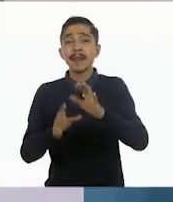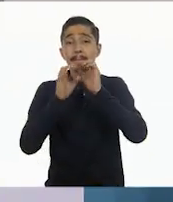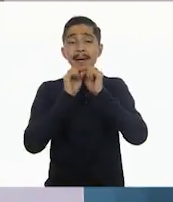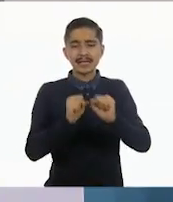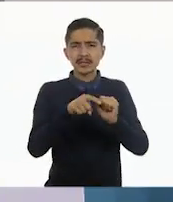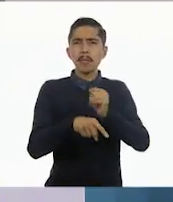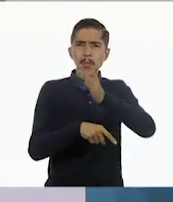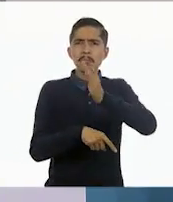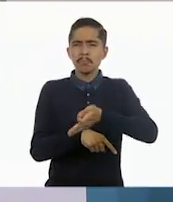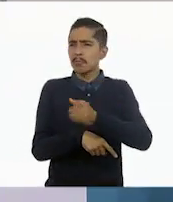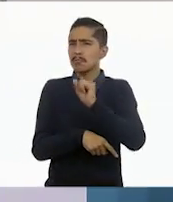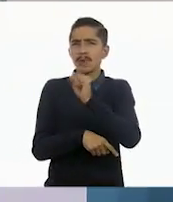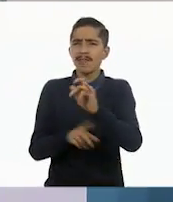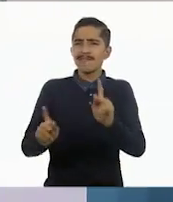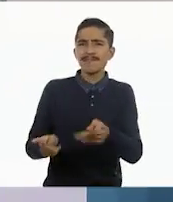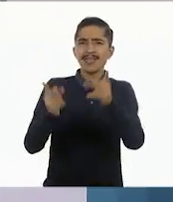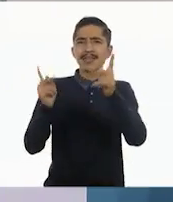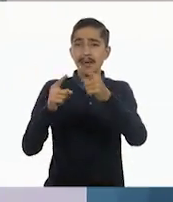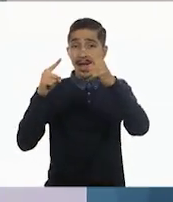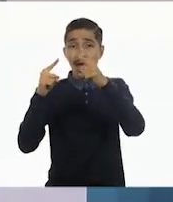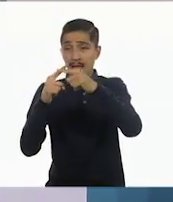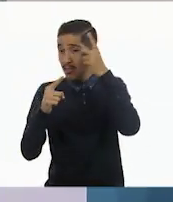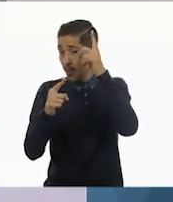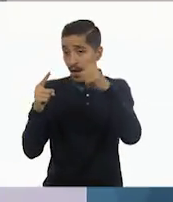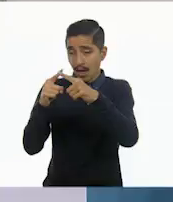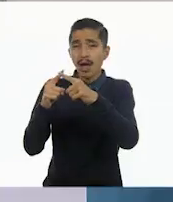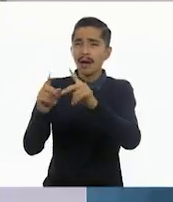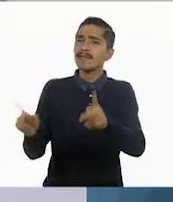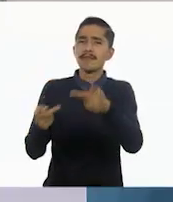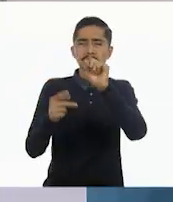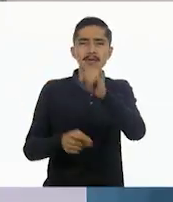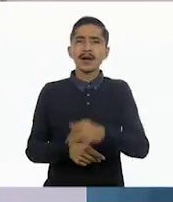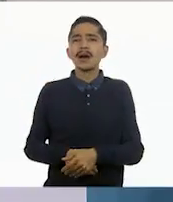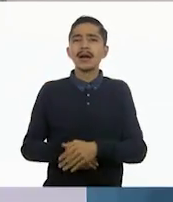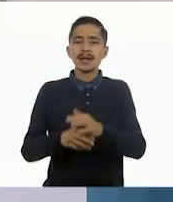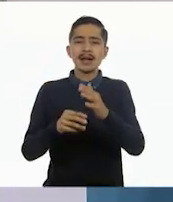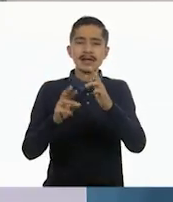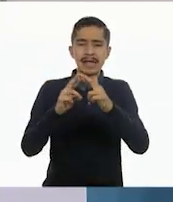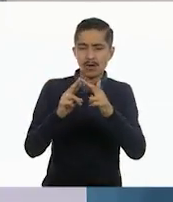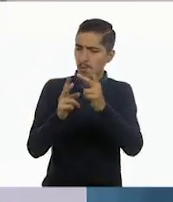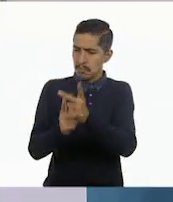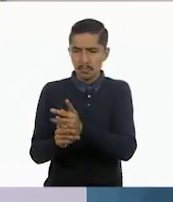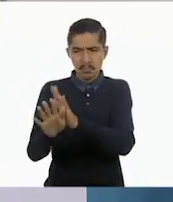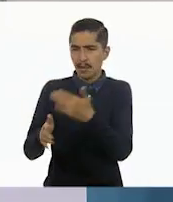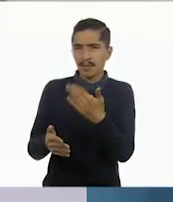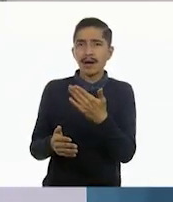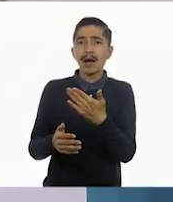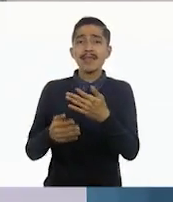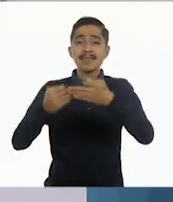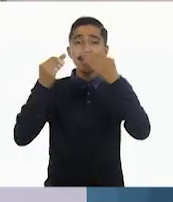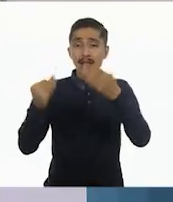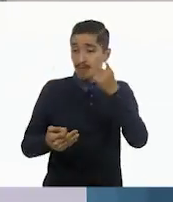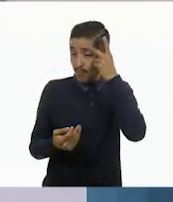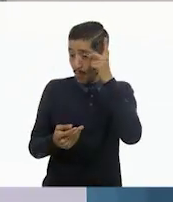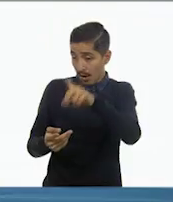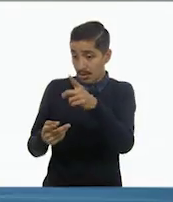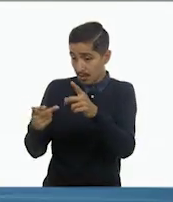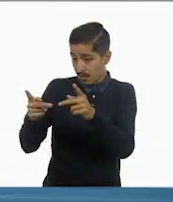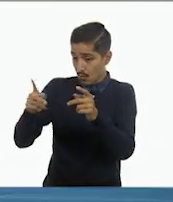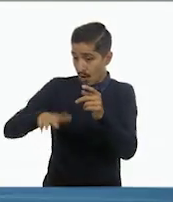Maximiliano permitió que se vendieran las propiedades de la Iglesia, declaró la tolerancia religiosa y le devolvió las tierras a los pueblos